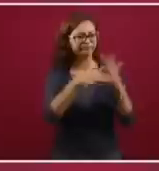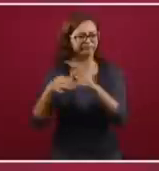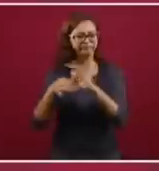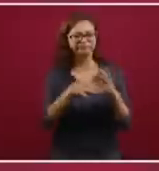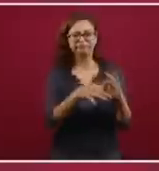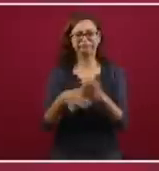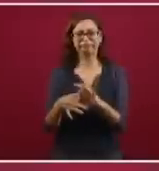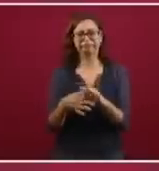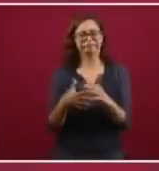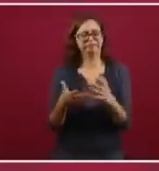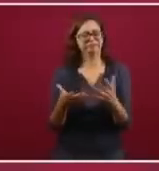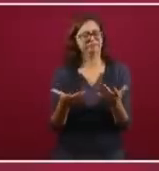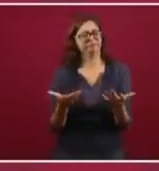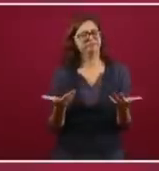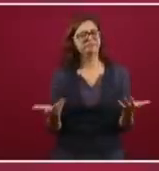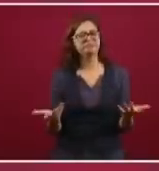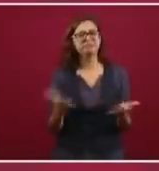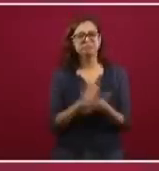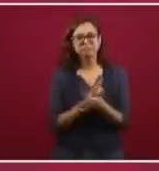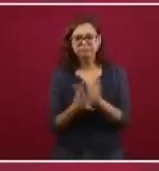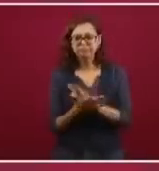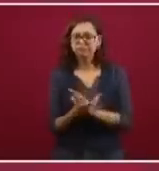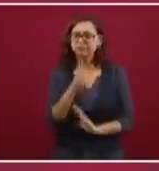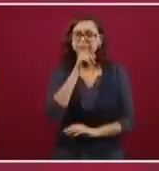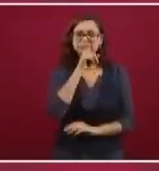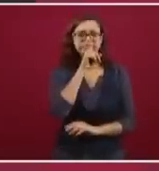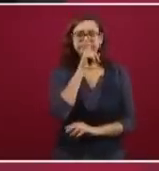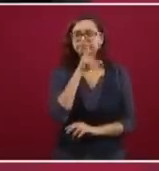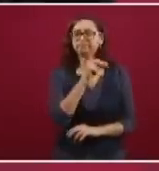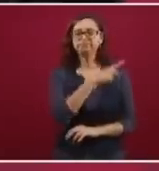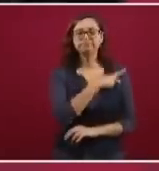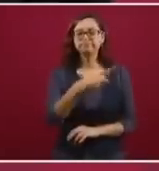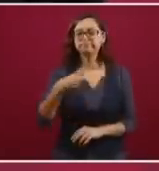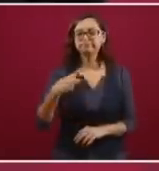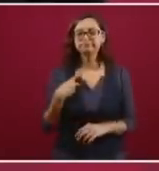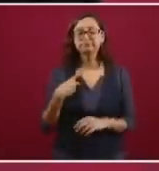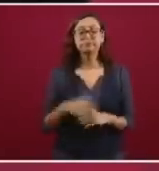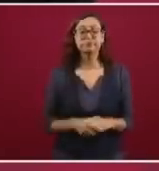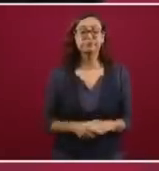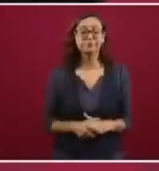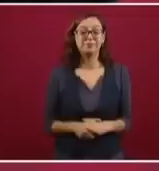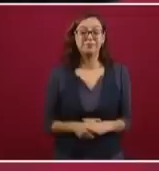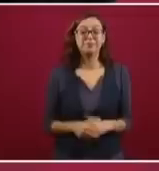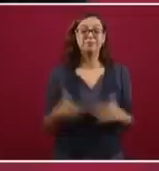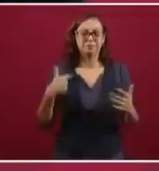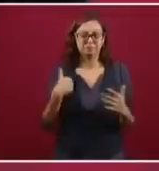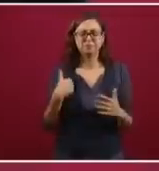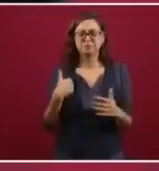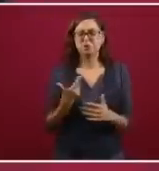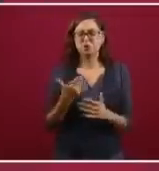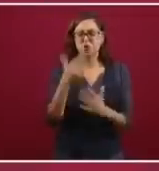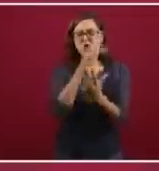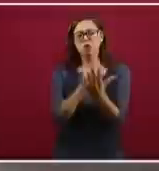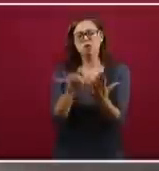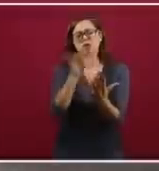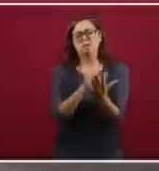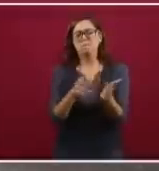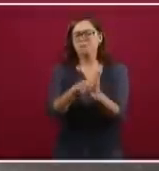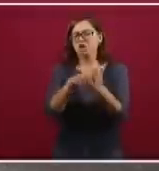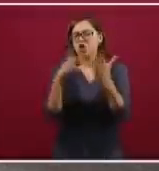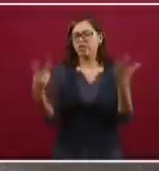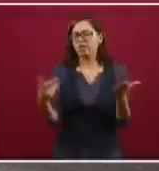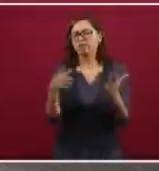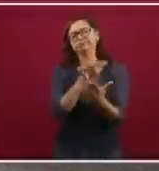mezcolanza, este contubernio. Y dicen ahí, estuve leyendo en un